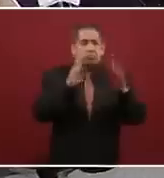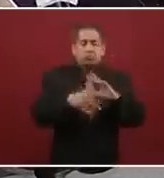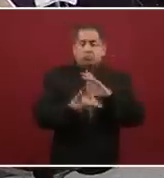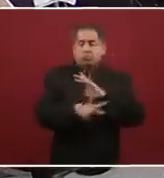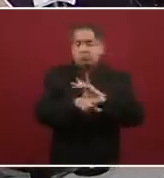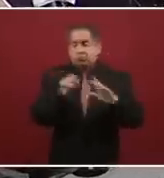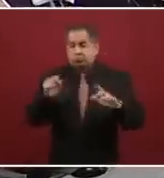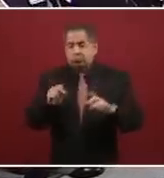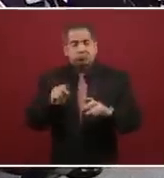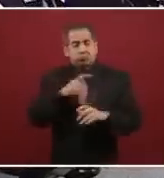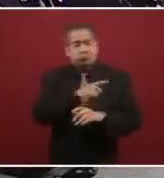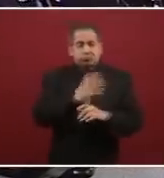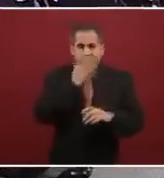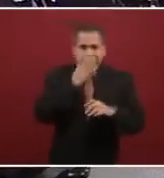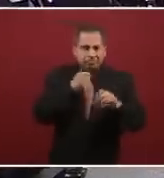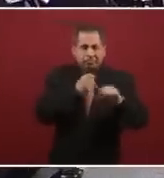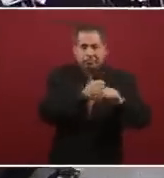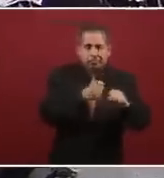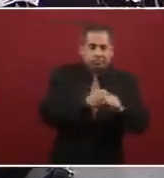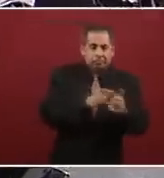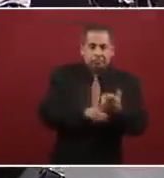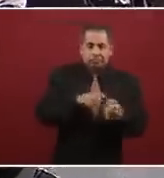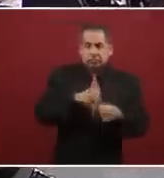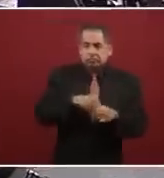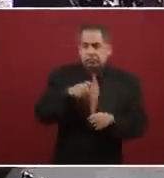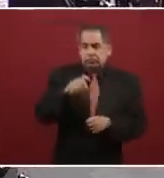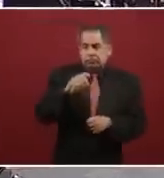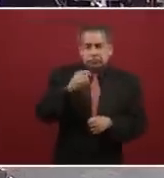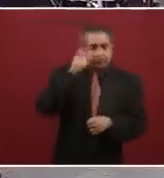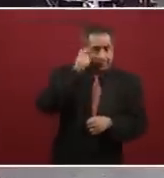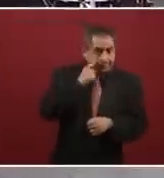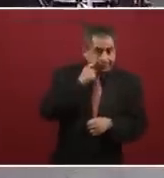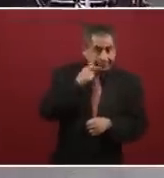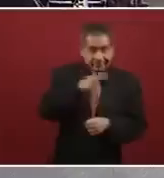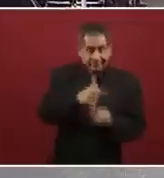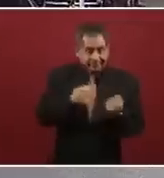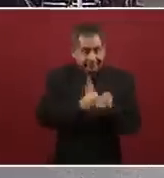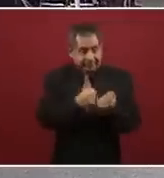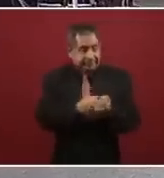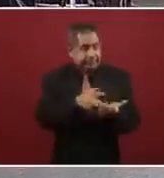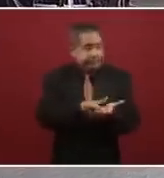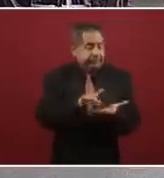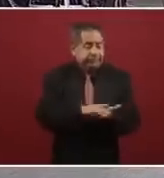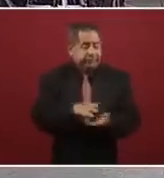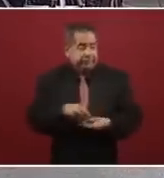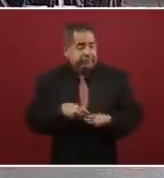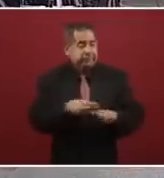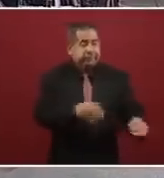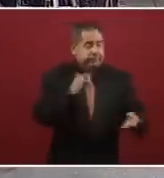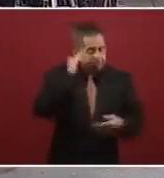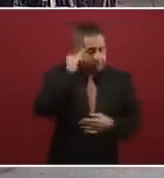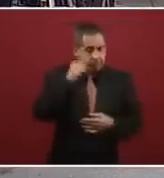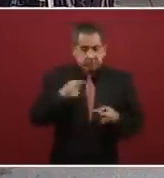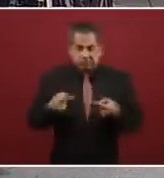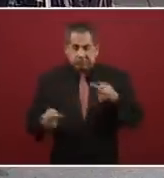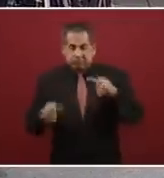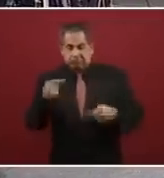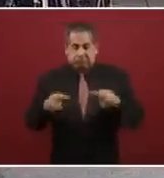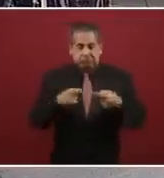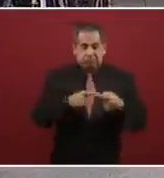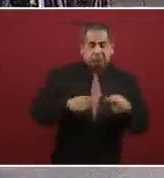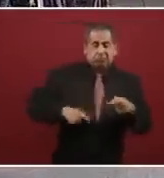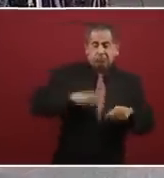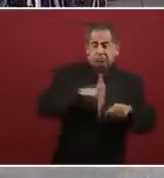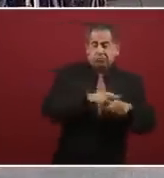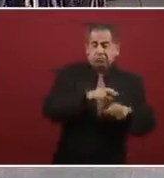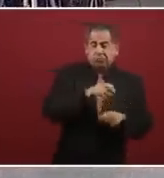de fertilizante en Teconoapa, Guerrero. El reparto de ese apoyo para campesinos se lo disputa el gobernador priista Héctor